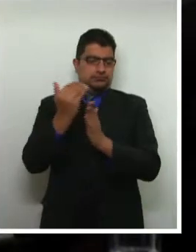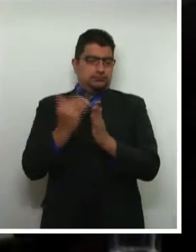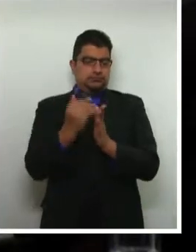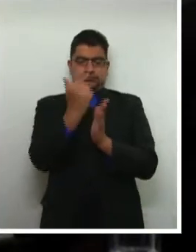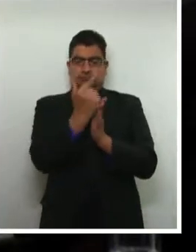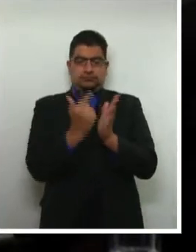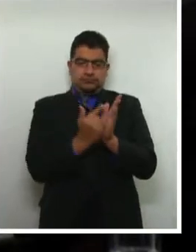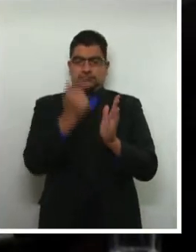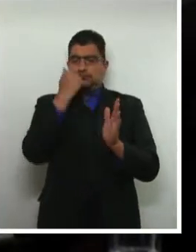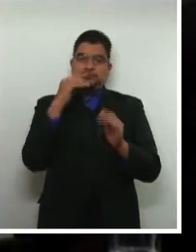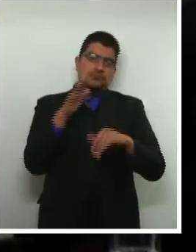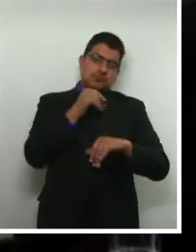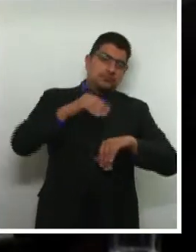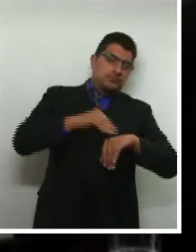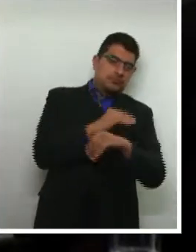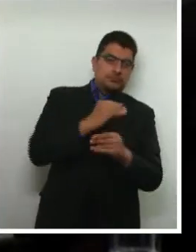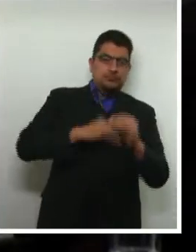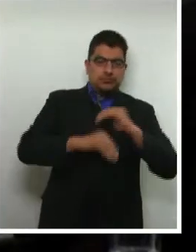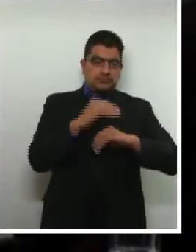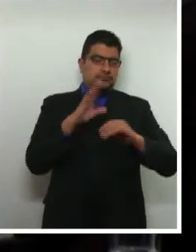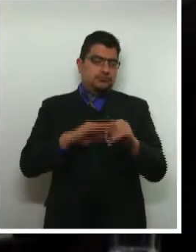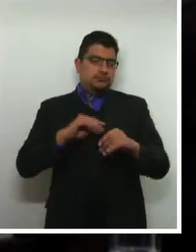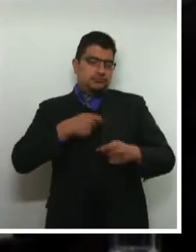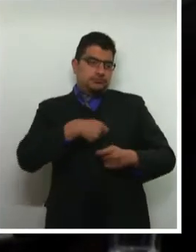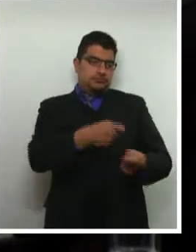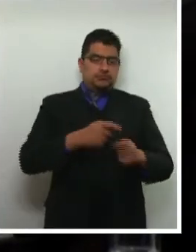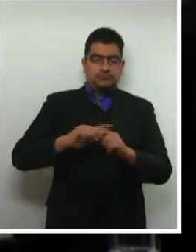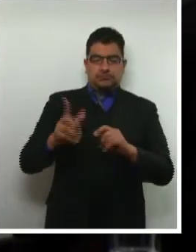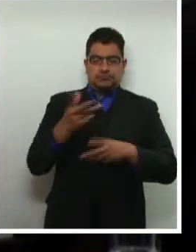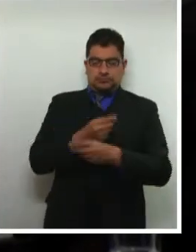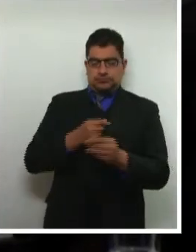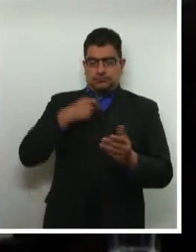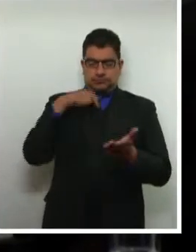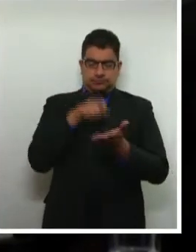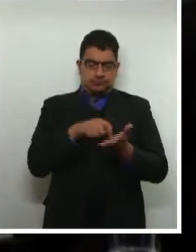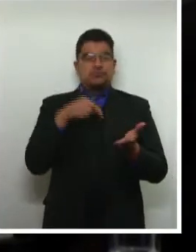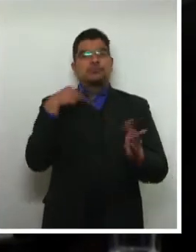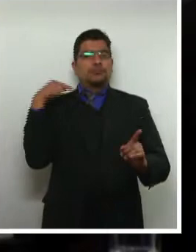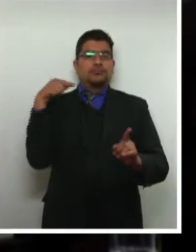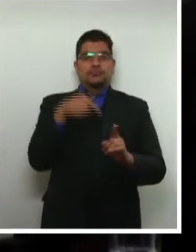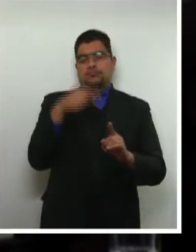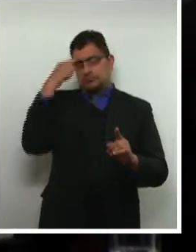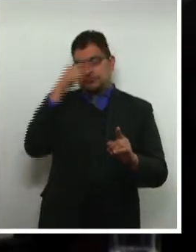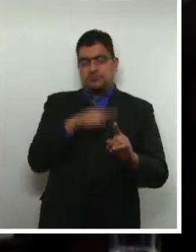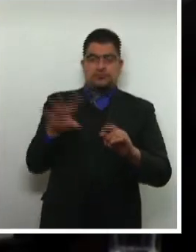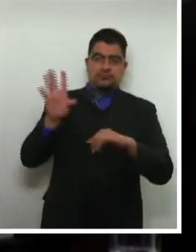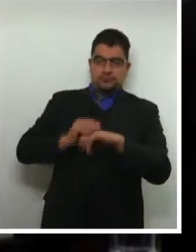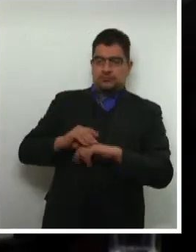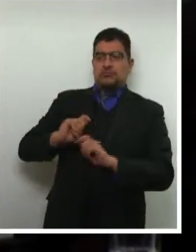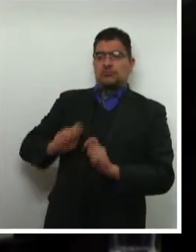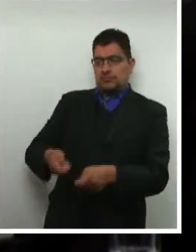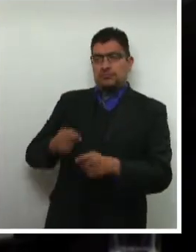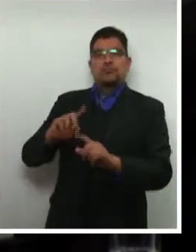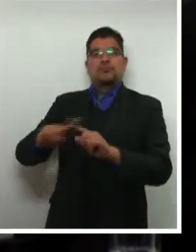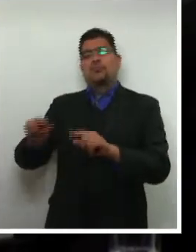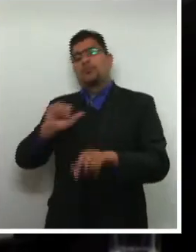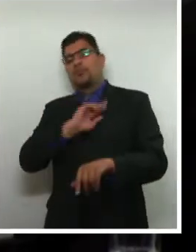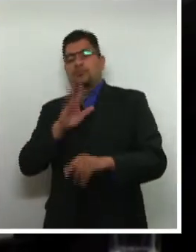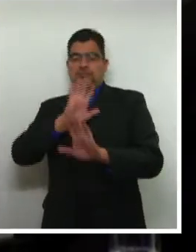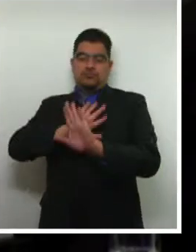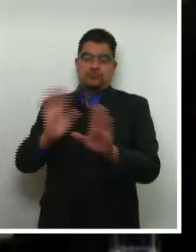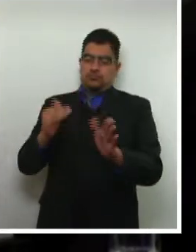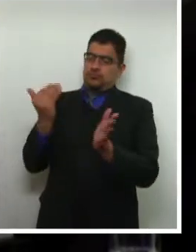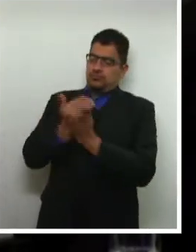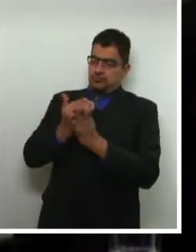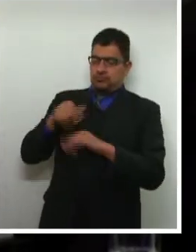de inalienables, inembargables e imprescriptibles y por ningún motivo serán objeto de permiso o concesión, pues los bienes